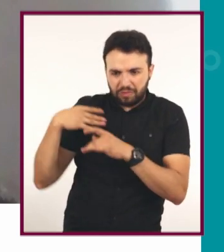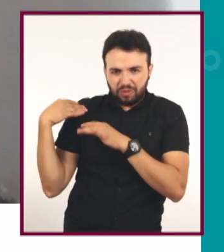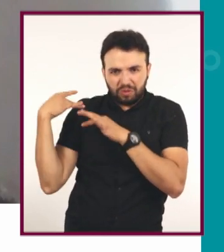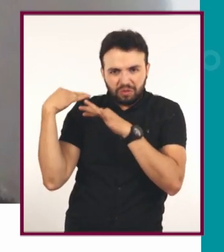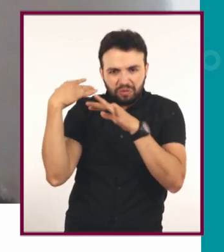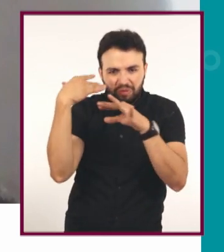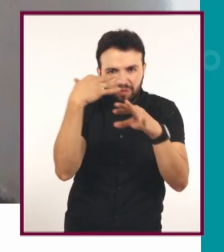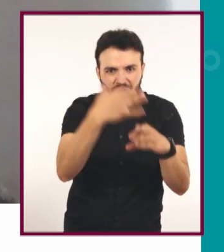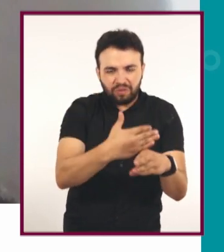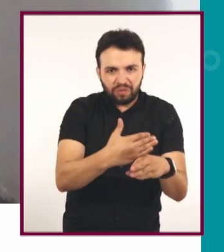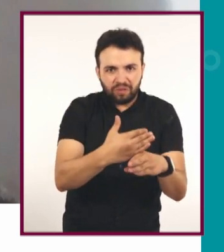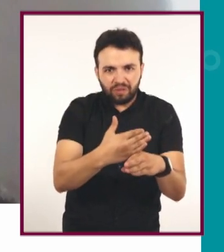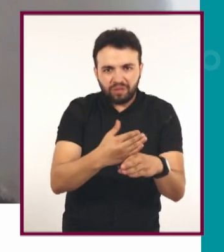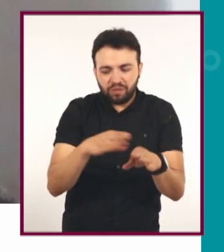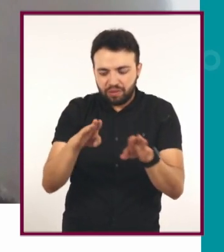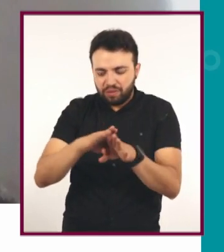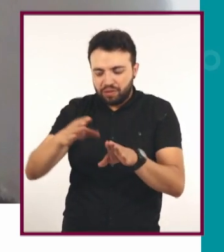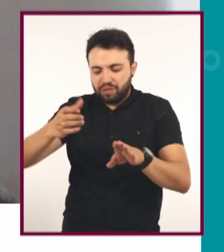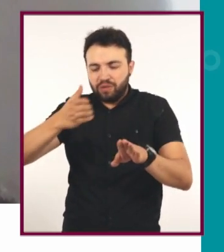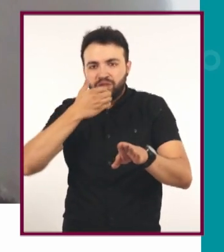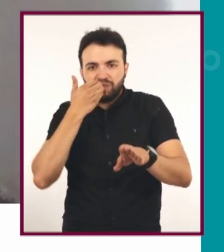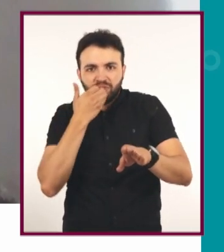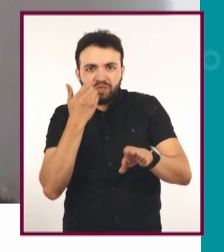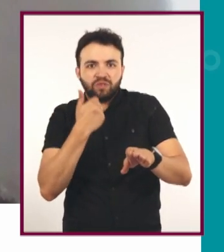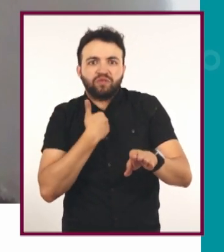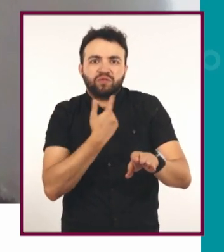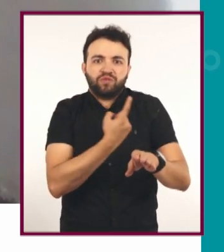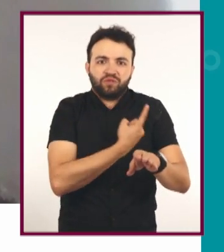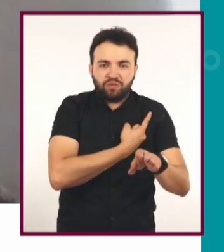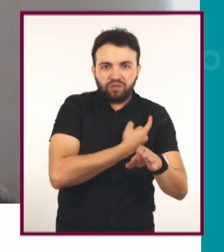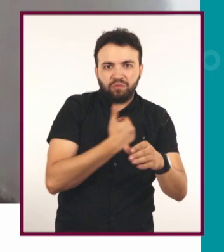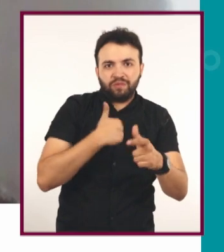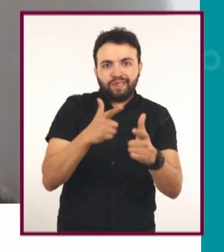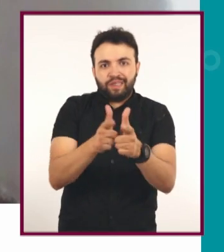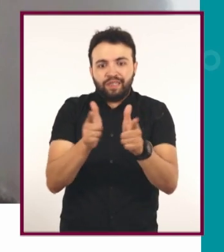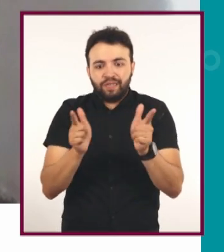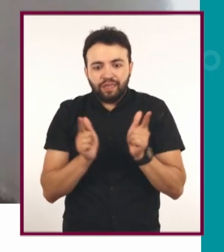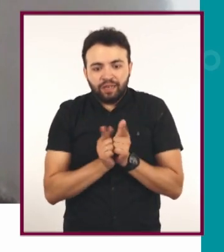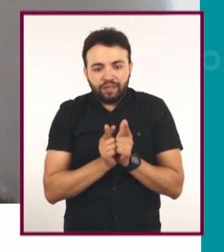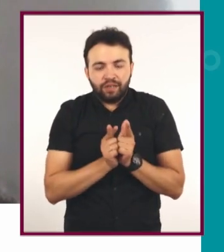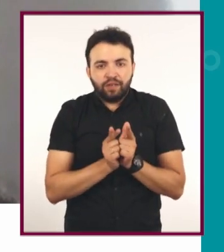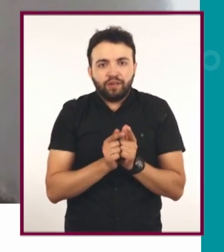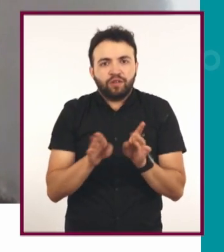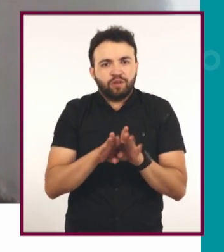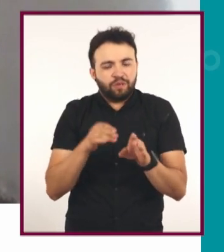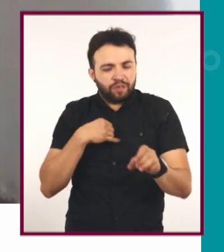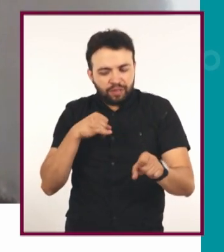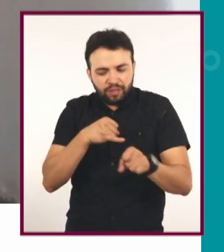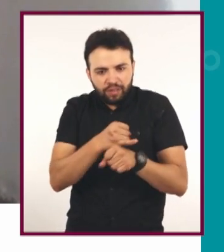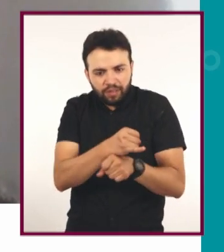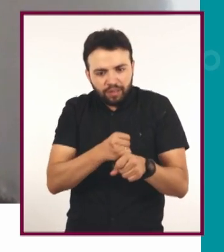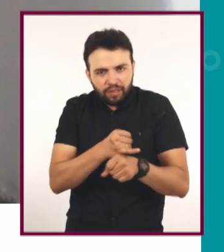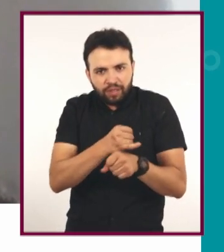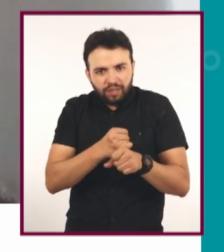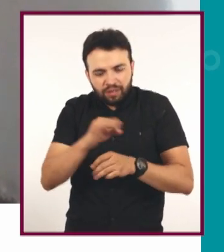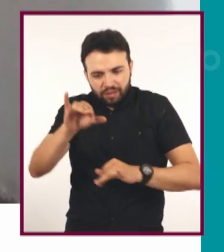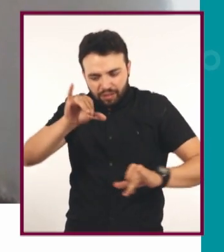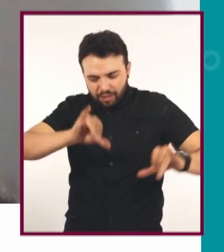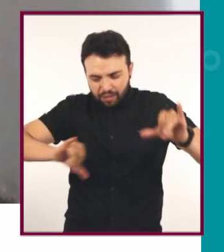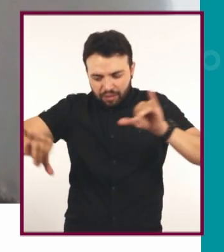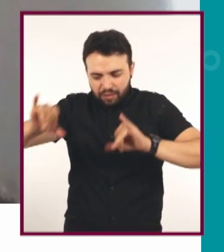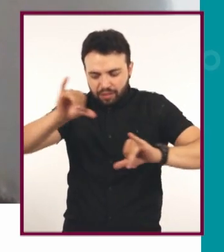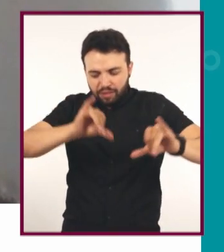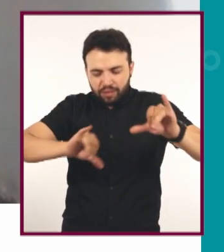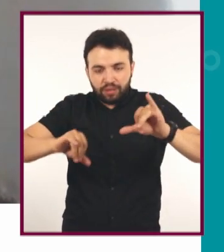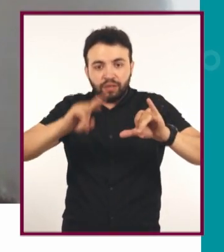aplicar, ¿no? O sea, la ciencia básica que hemos hecho durante décadas, tanto a nivel de estudiante, yo solita, como mi grupo más